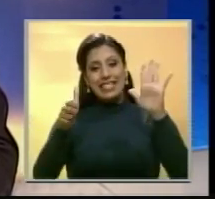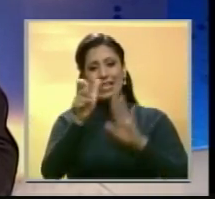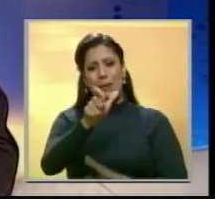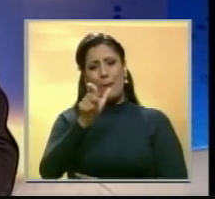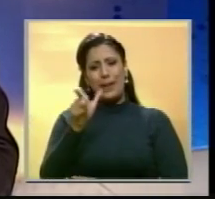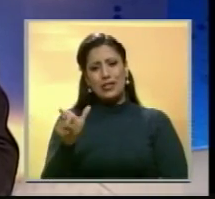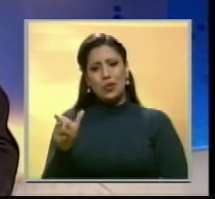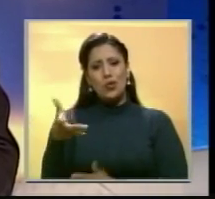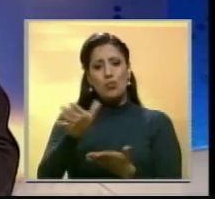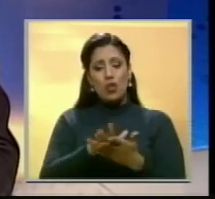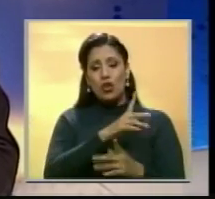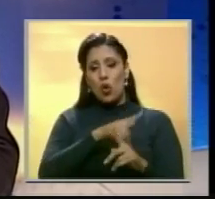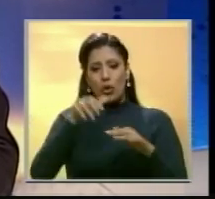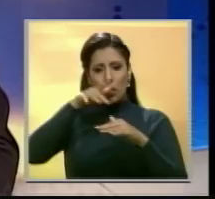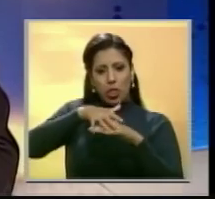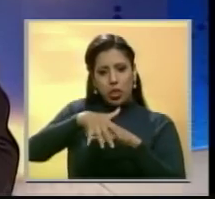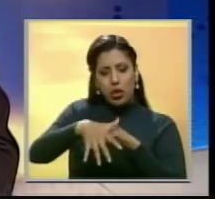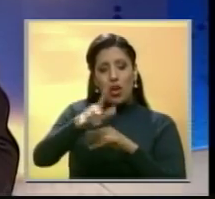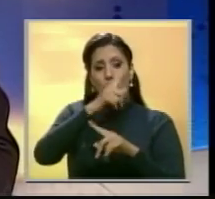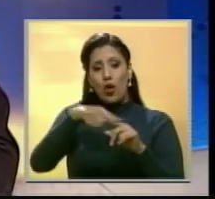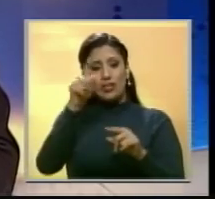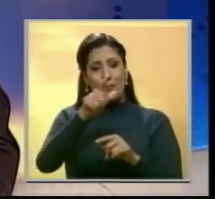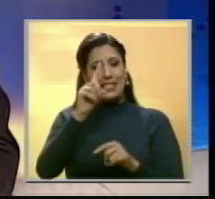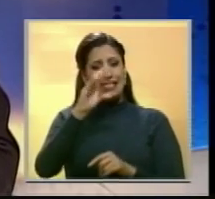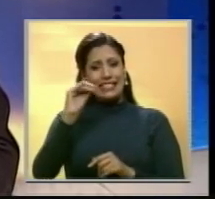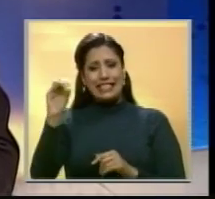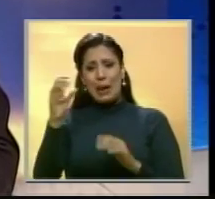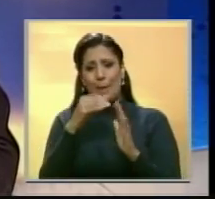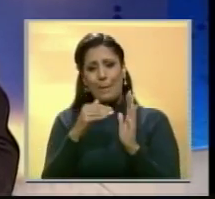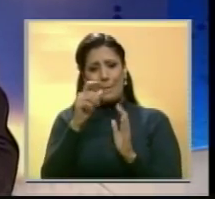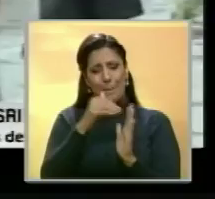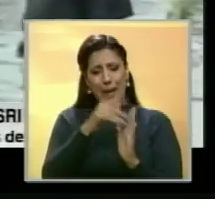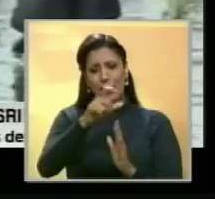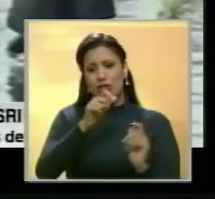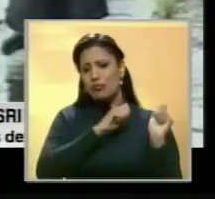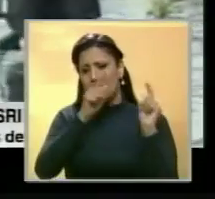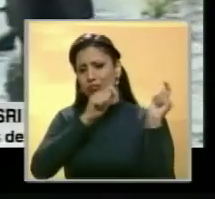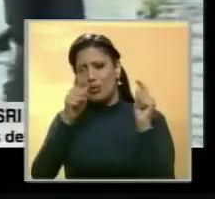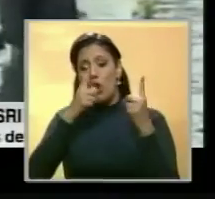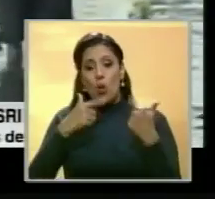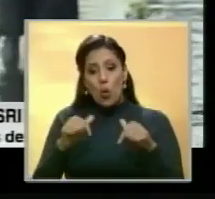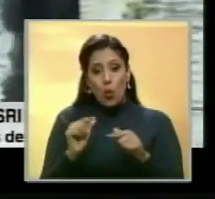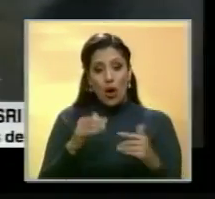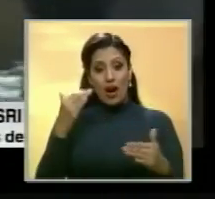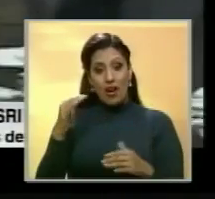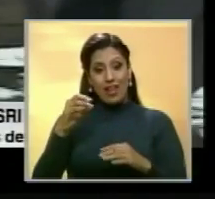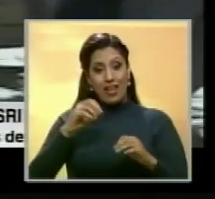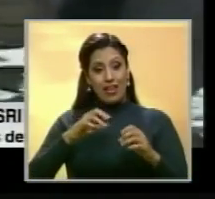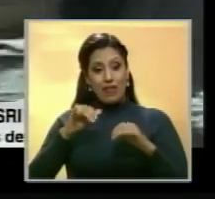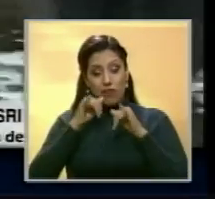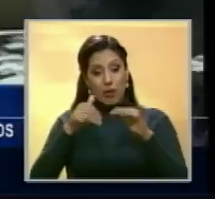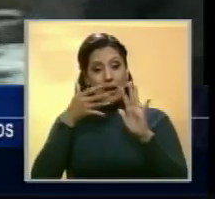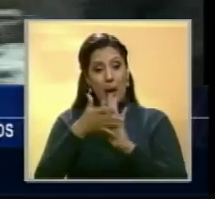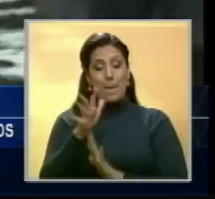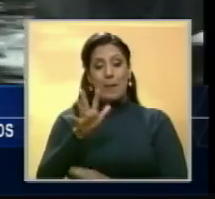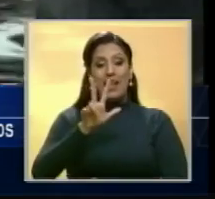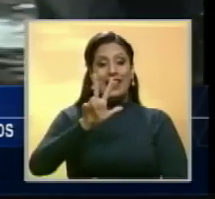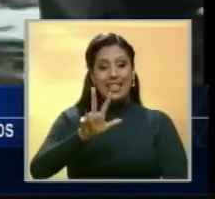y deslizamientos que obligaron a cientos de personas a huir de sus hogares. Según el Centro de Gestiones de Desastres, se estima